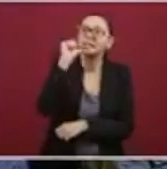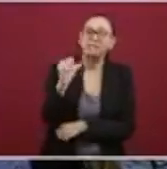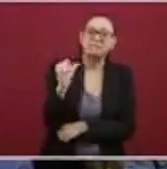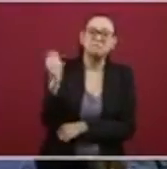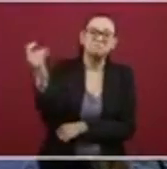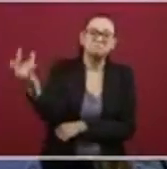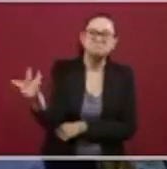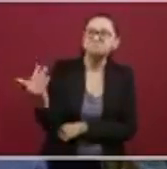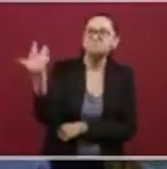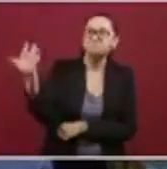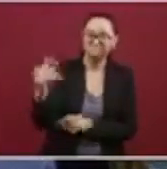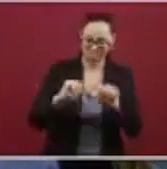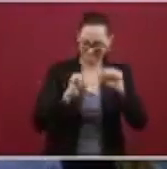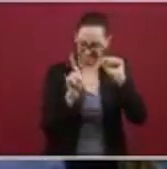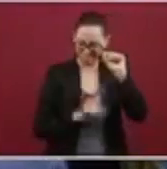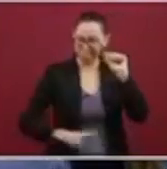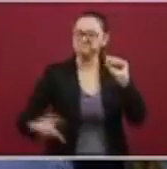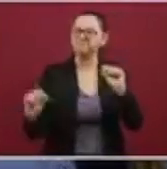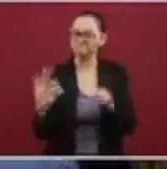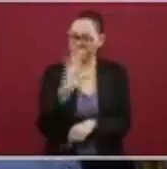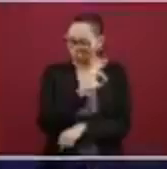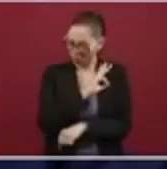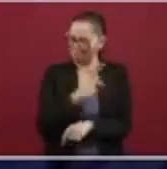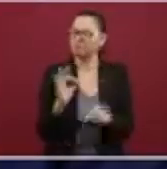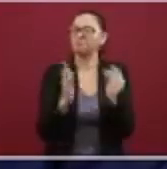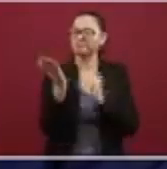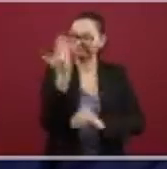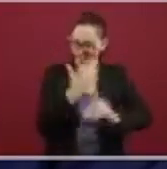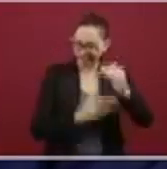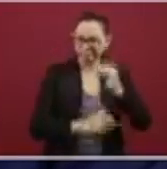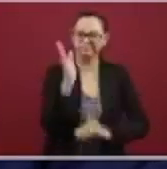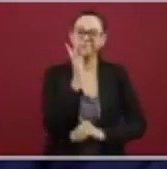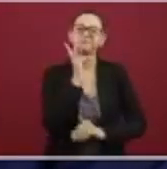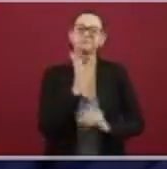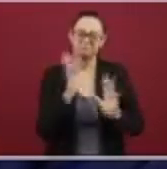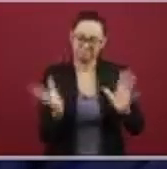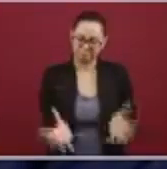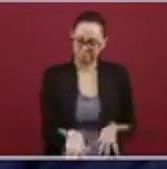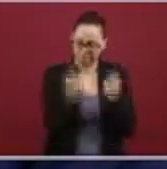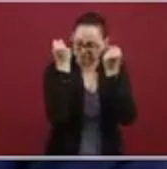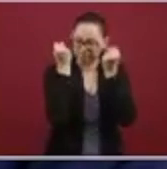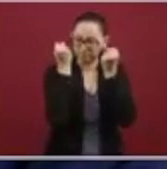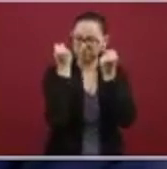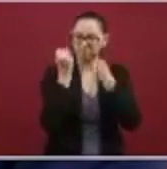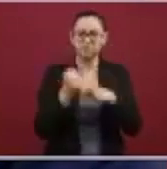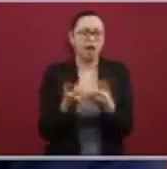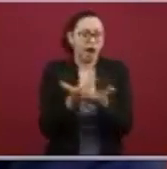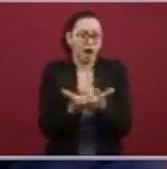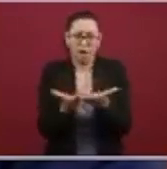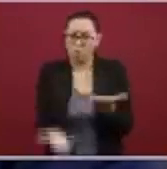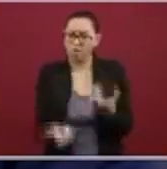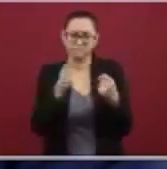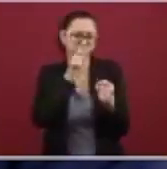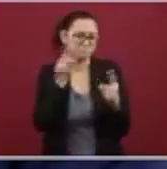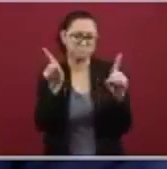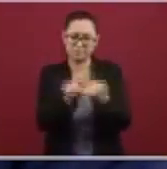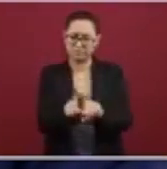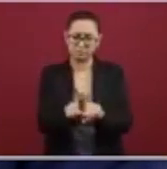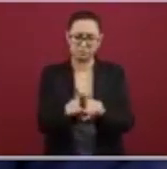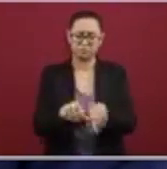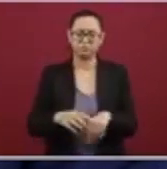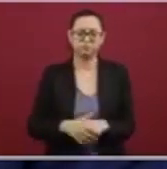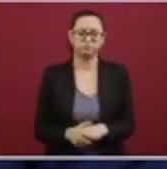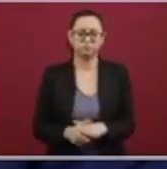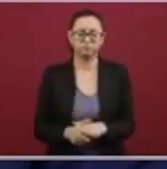porque los mexicanos sacaron adelante la industria petrolera. Es lo mismo